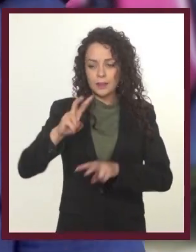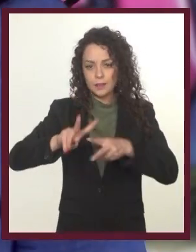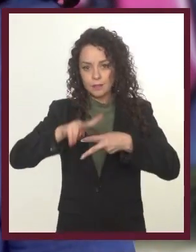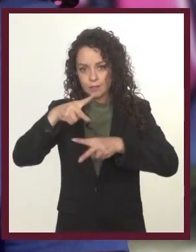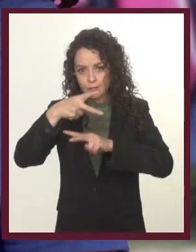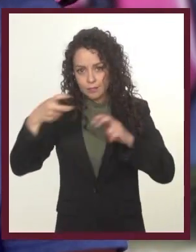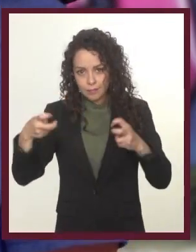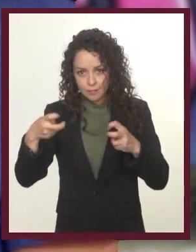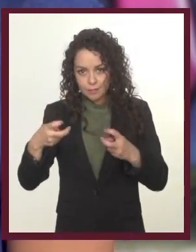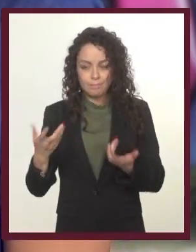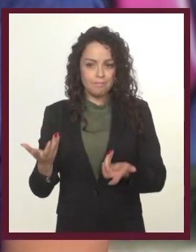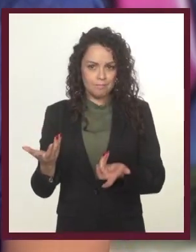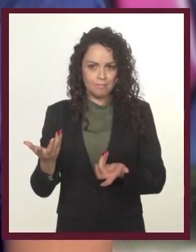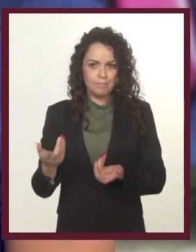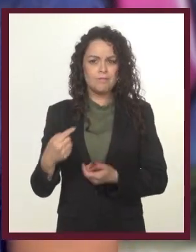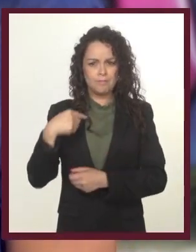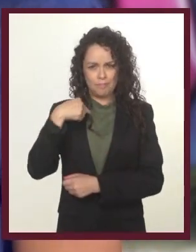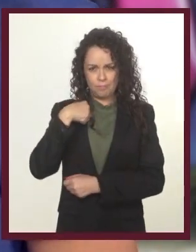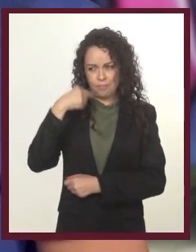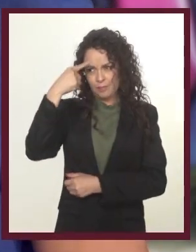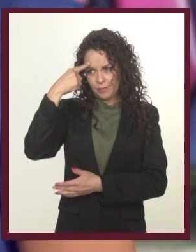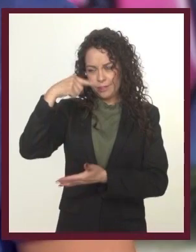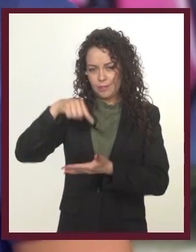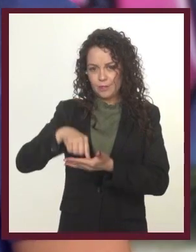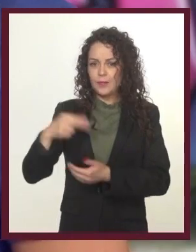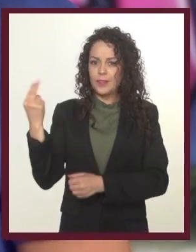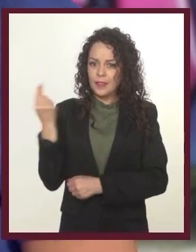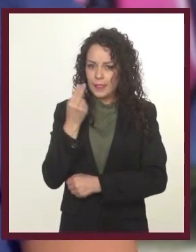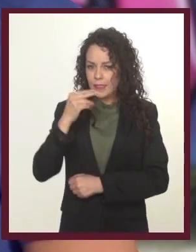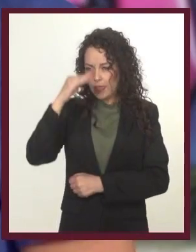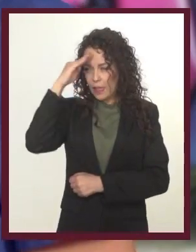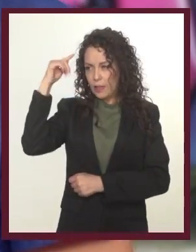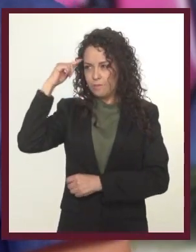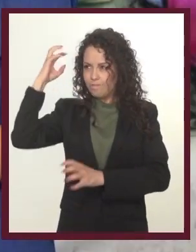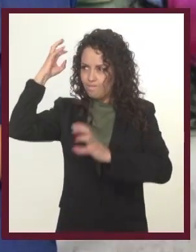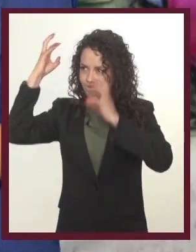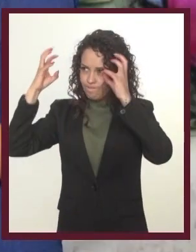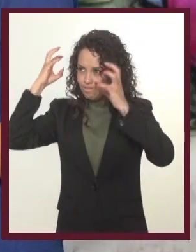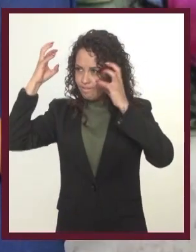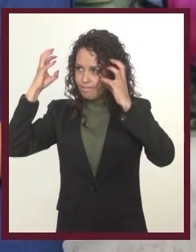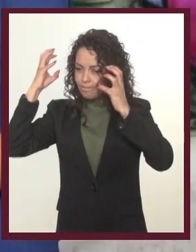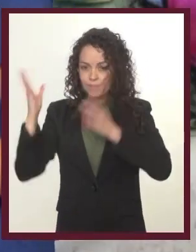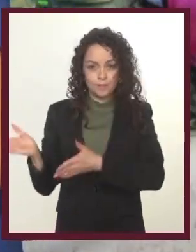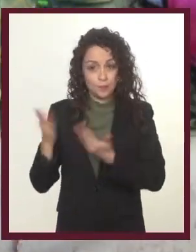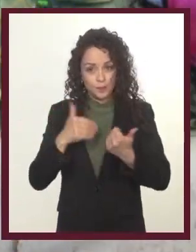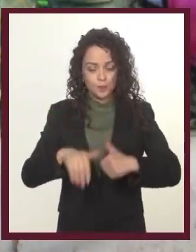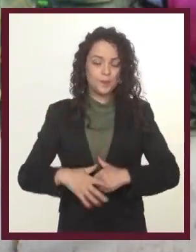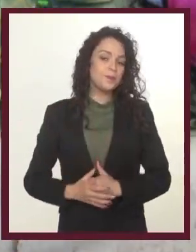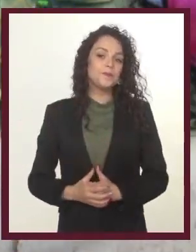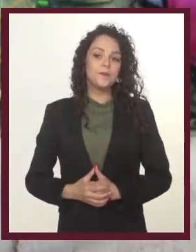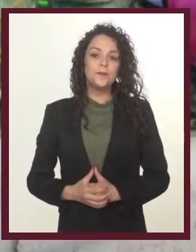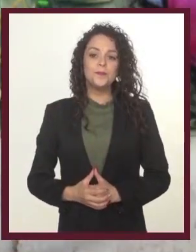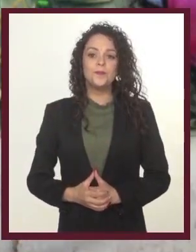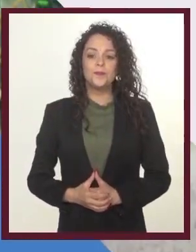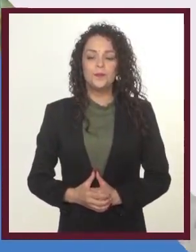estos listoncitos. Y para hacerlo, creo que debemos comenzar por reflexionar. Vamos.